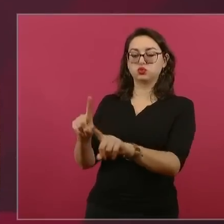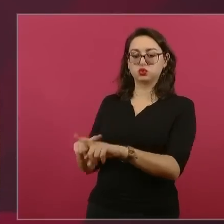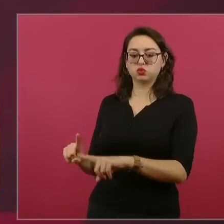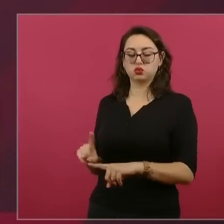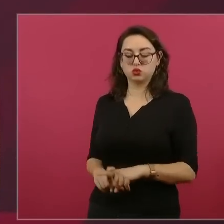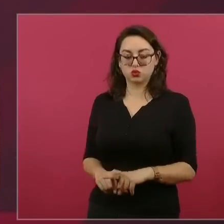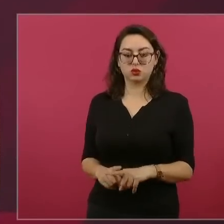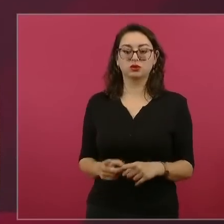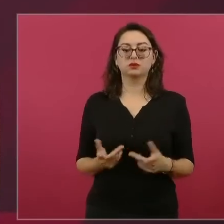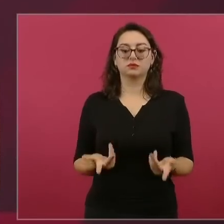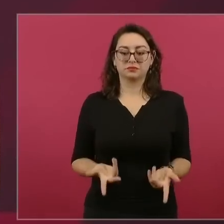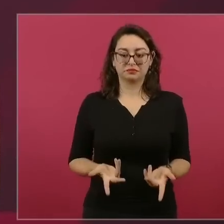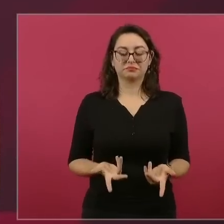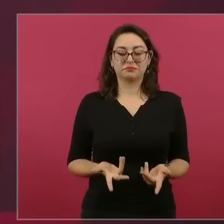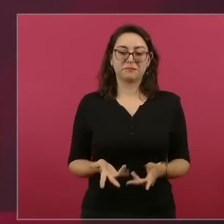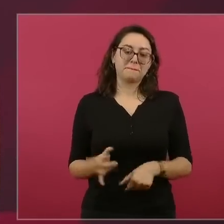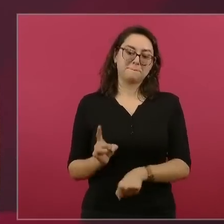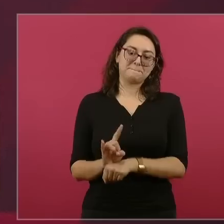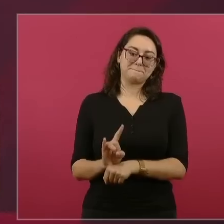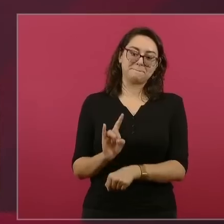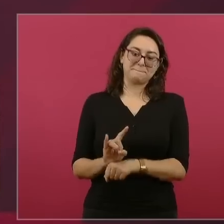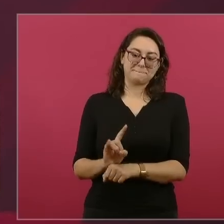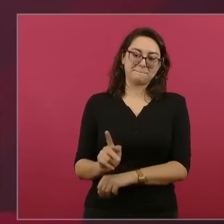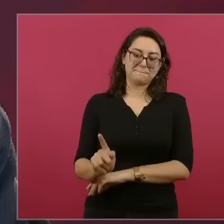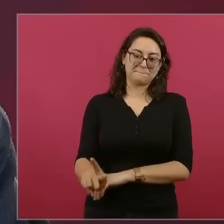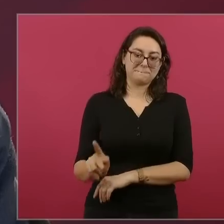una empresa periodística